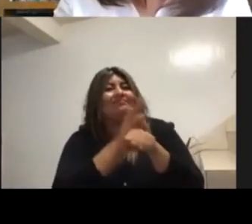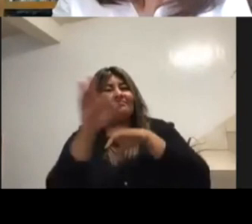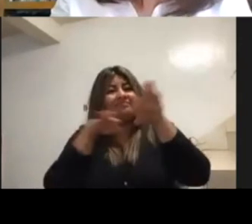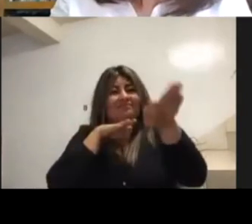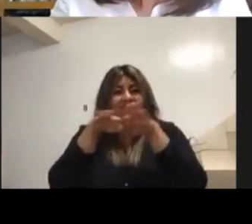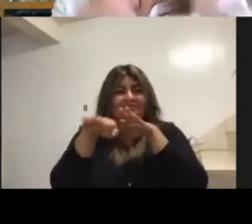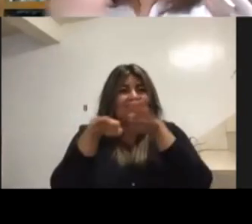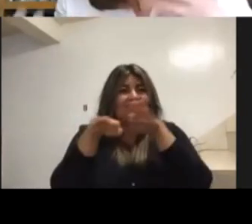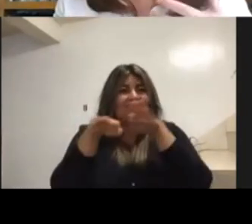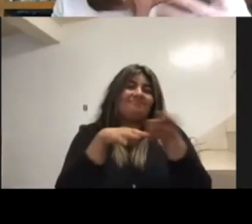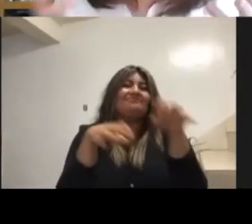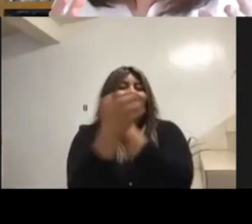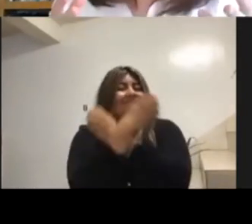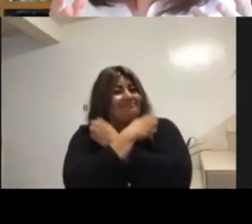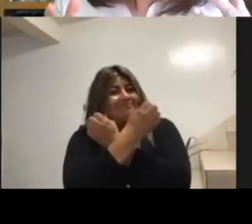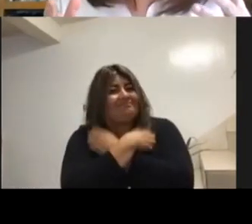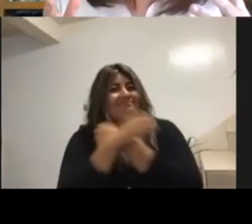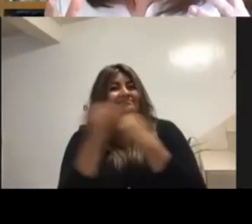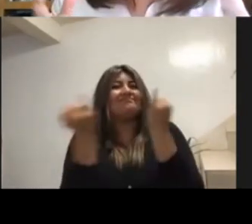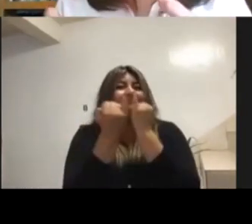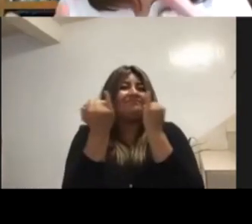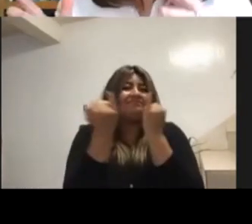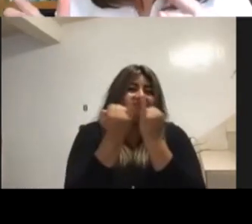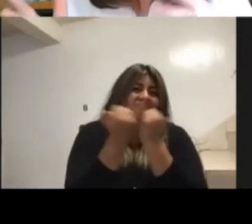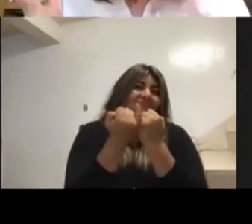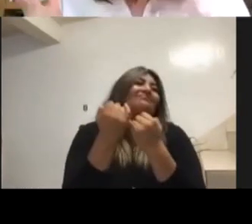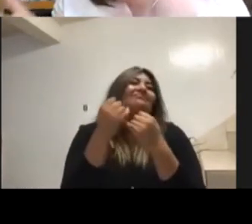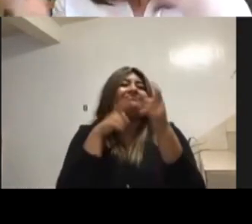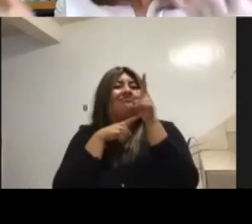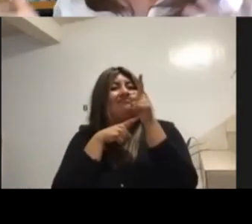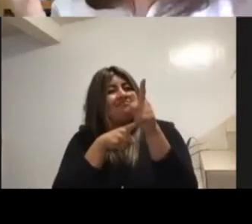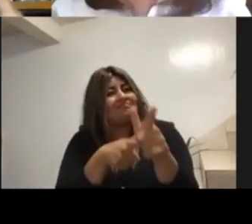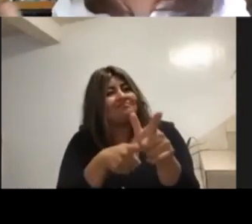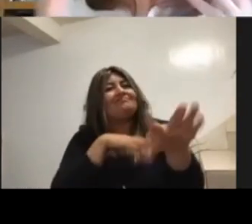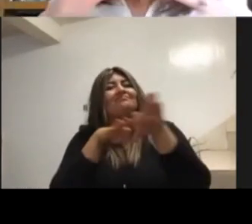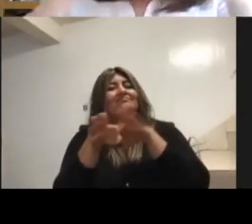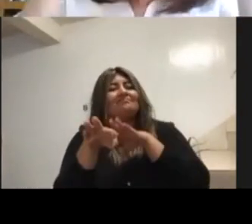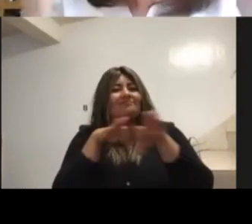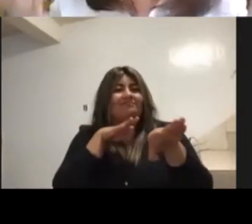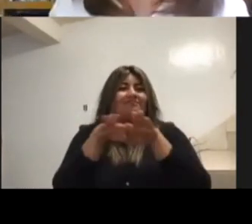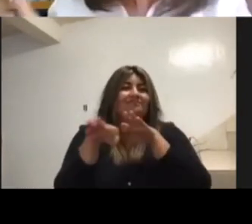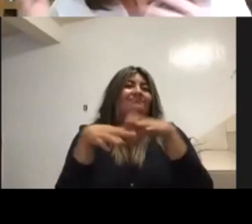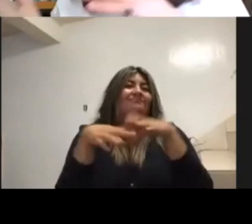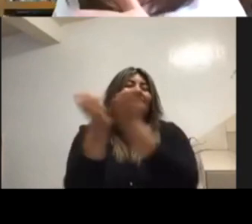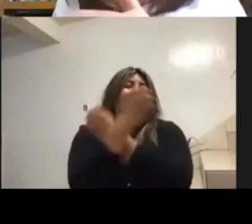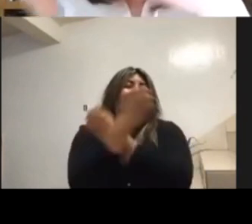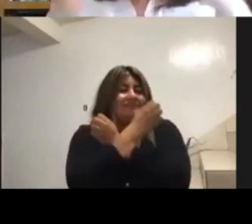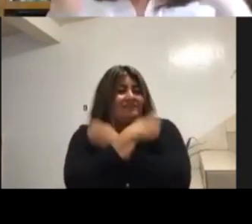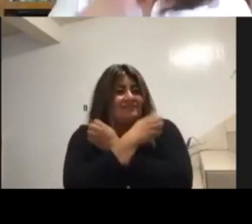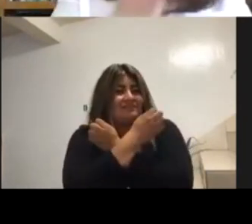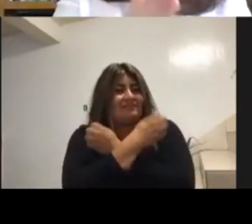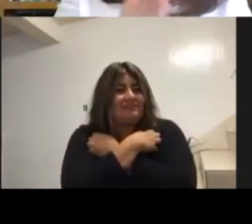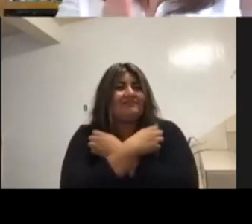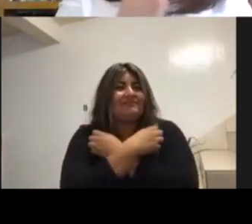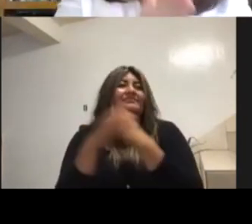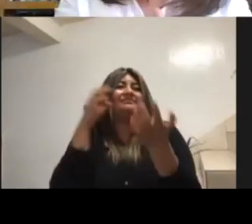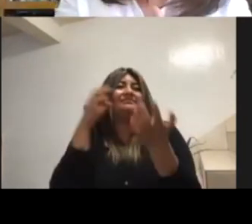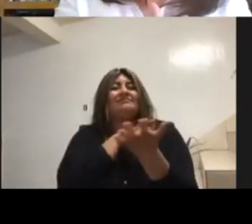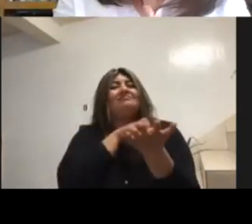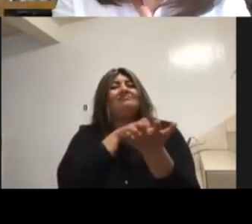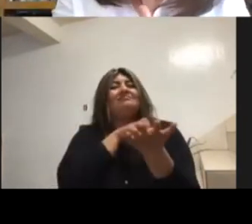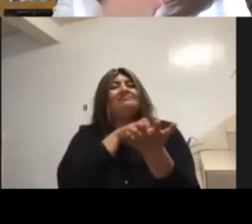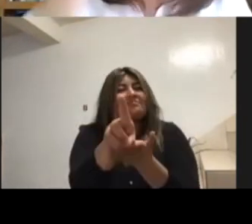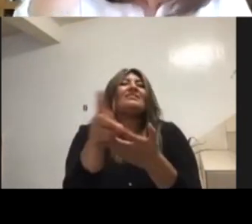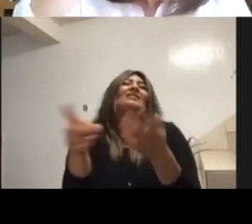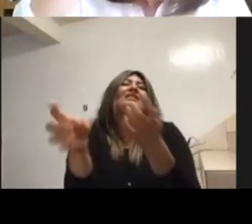quienes prefieren que todo, vaya, desde una mirada de el derecho a la educación, todos transiten hacia